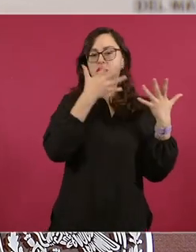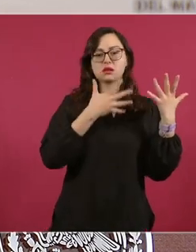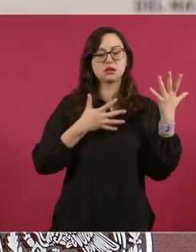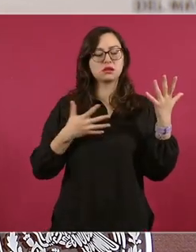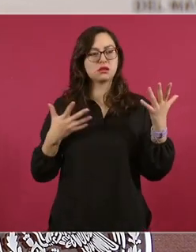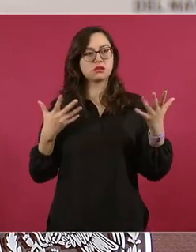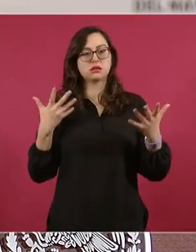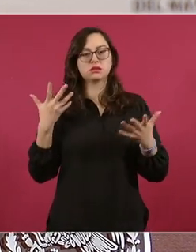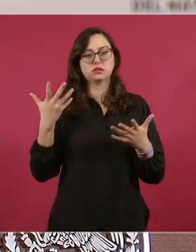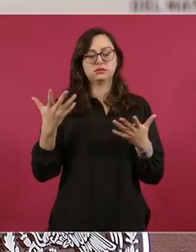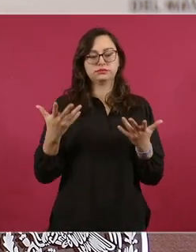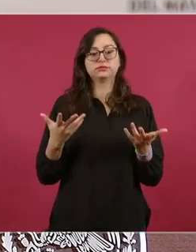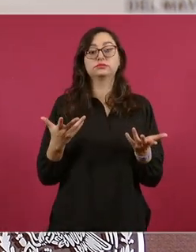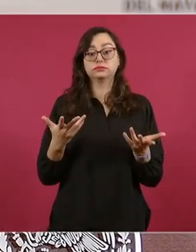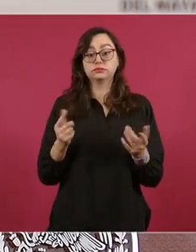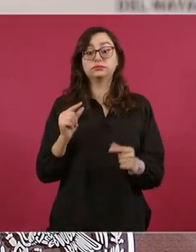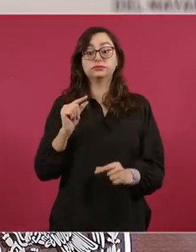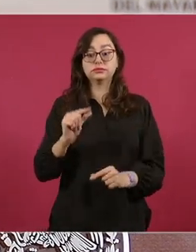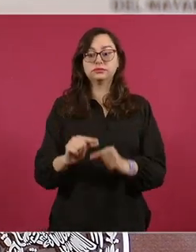van